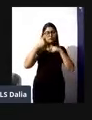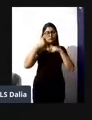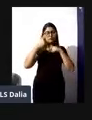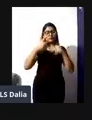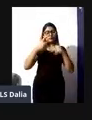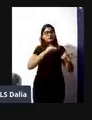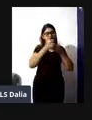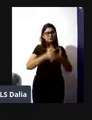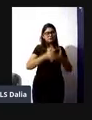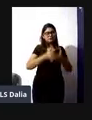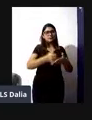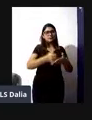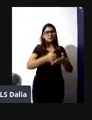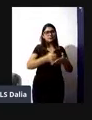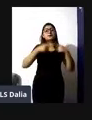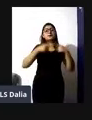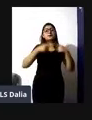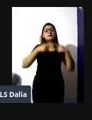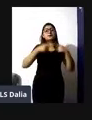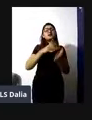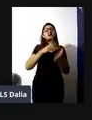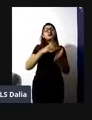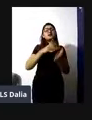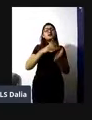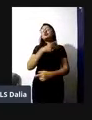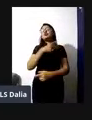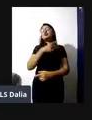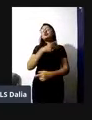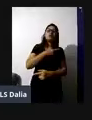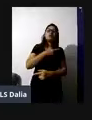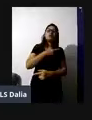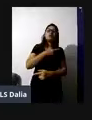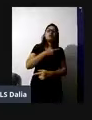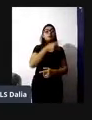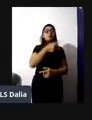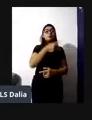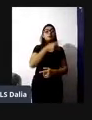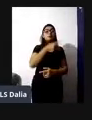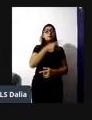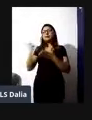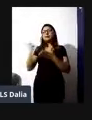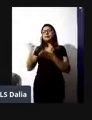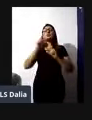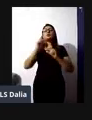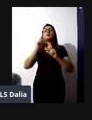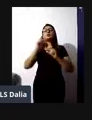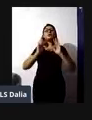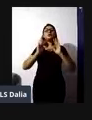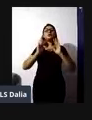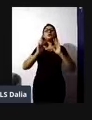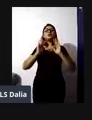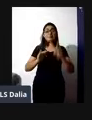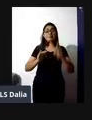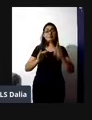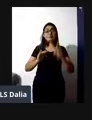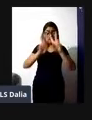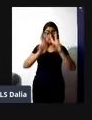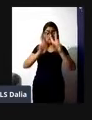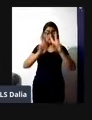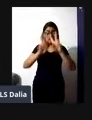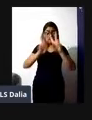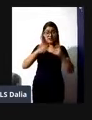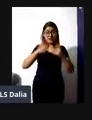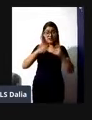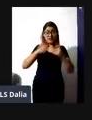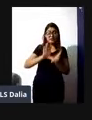que no están solos. De verdad, la problemática de las personas con discapacidad es muy, muy, muy fuerte y muy,